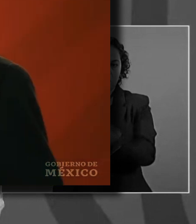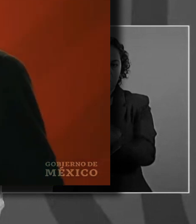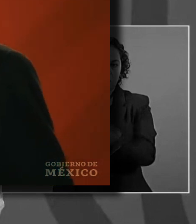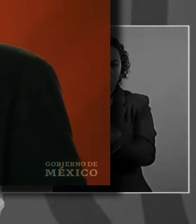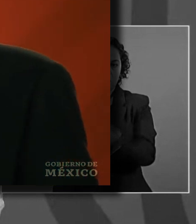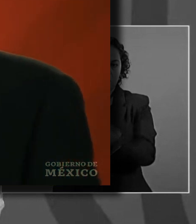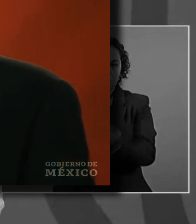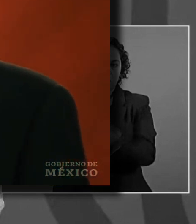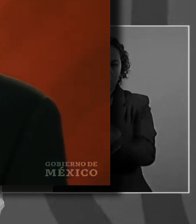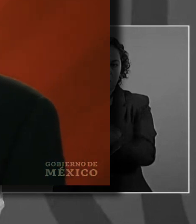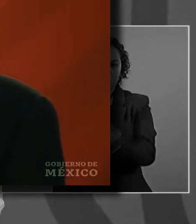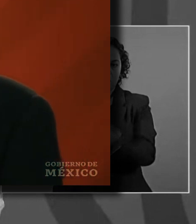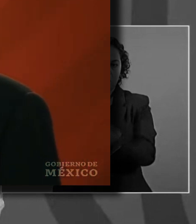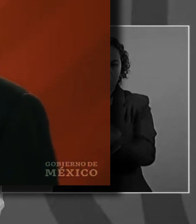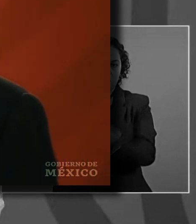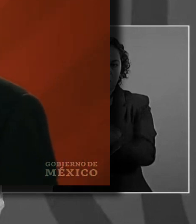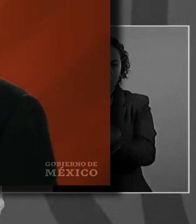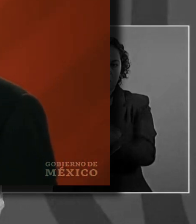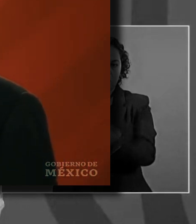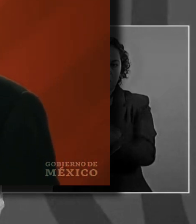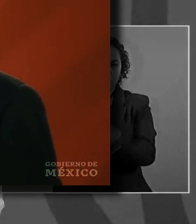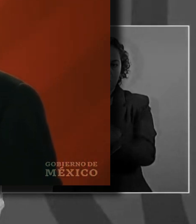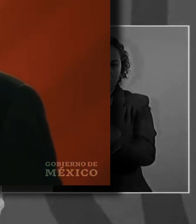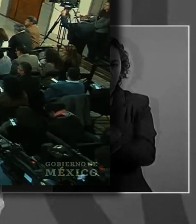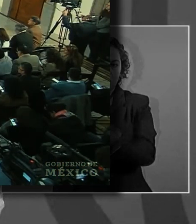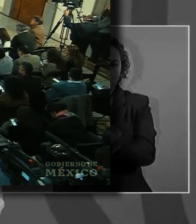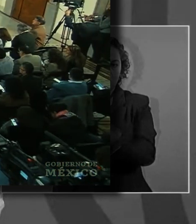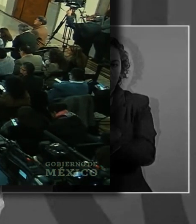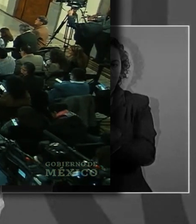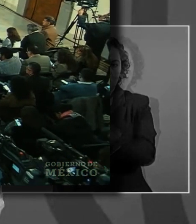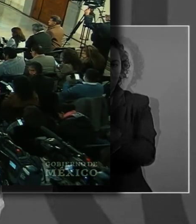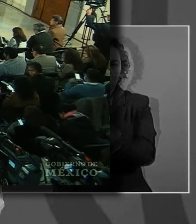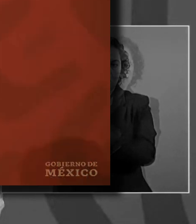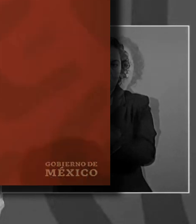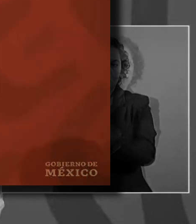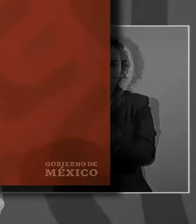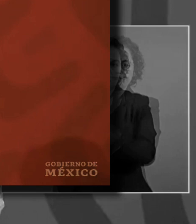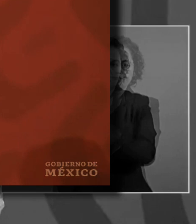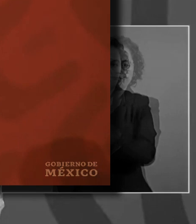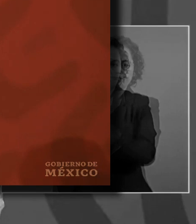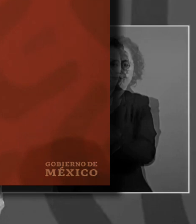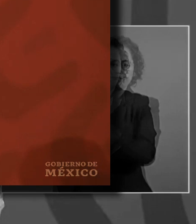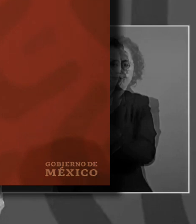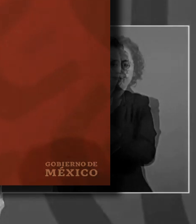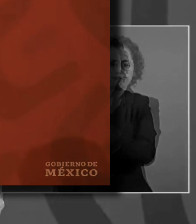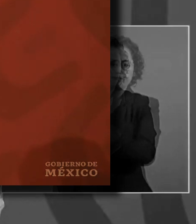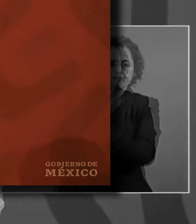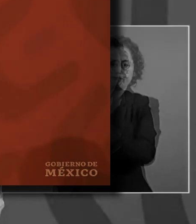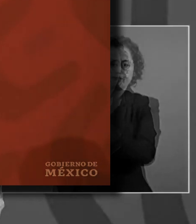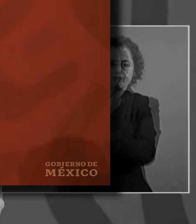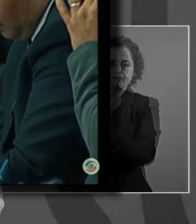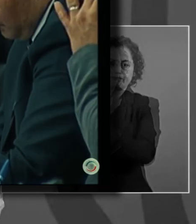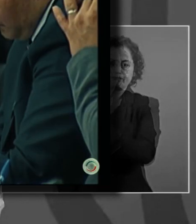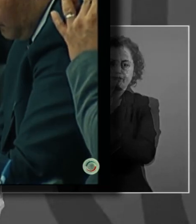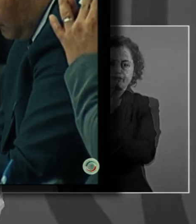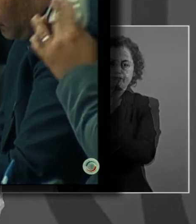y se va a cuidar no solo el perfil técnico, sino dos cosas que son fundamentales: la honestidad y que sean